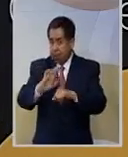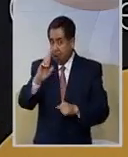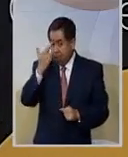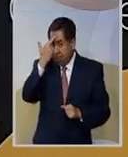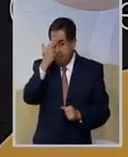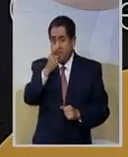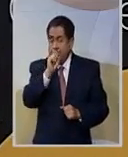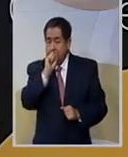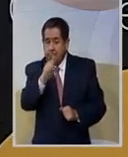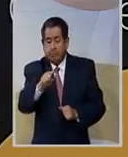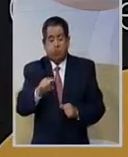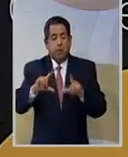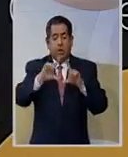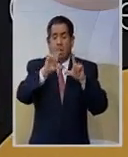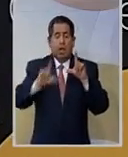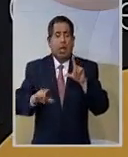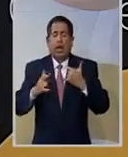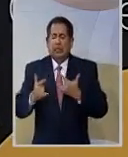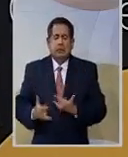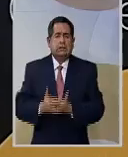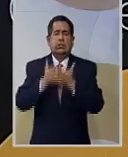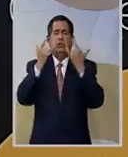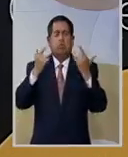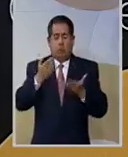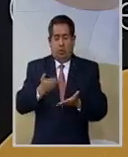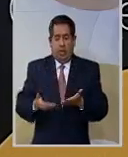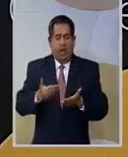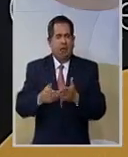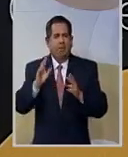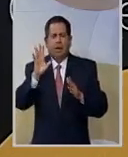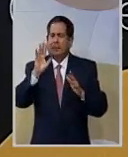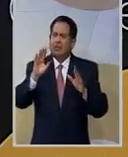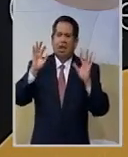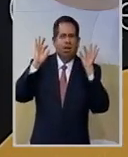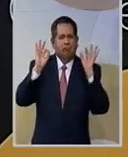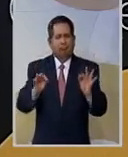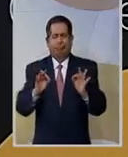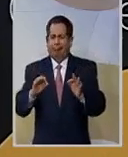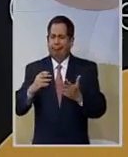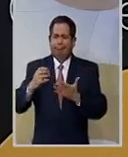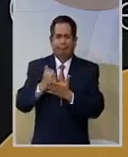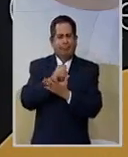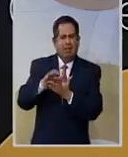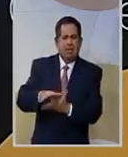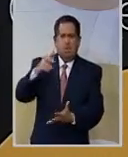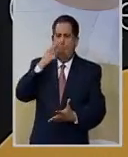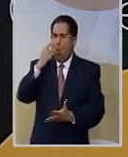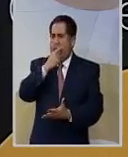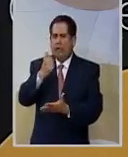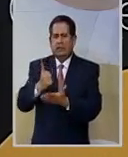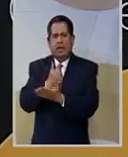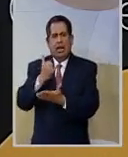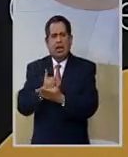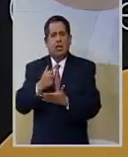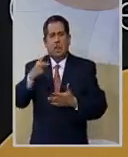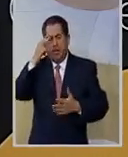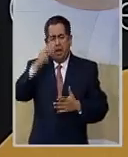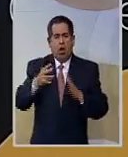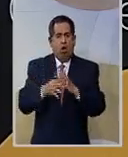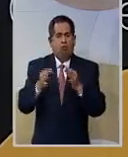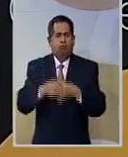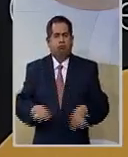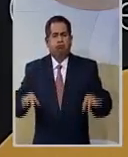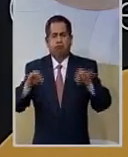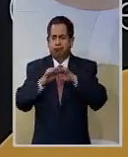también es una elección histórica en esta fiesta de la democracia en la Ciudad de México, ya que se lleva a cabo